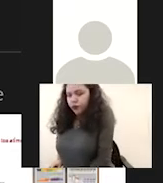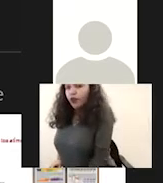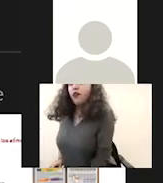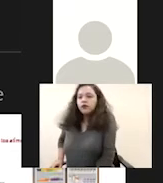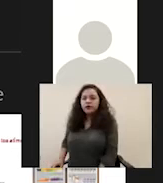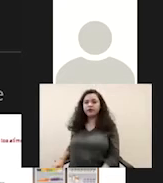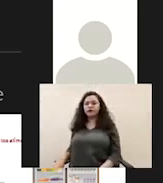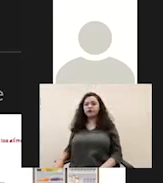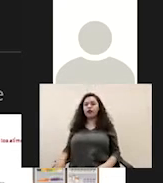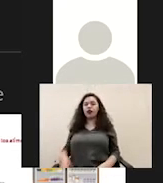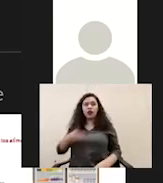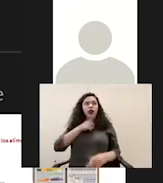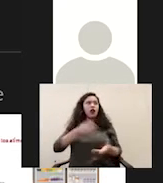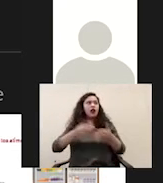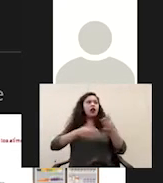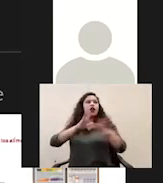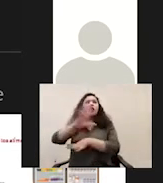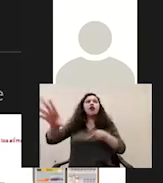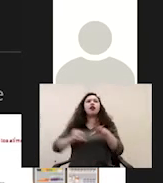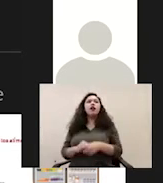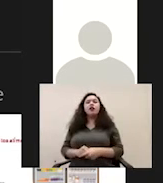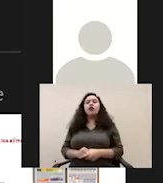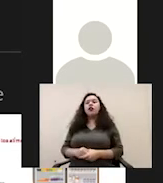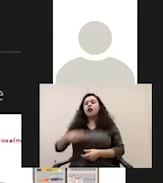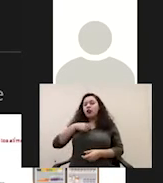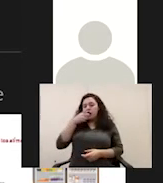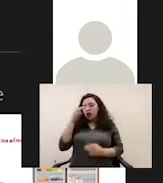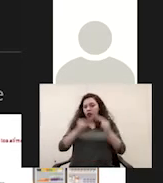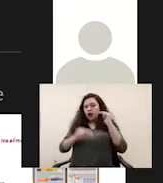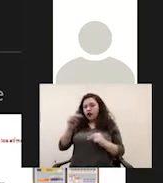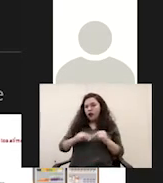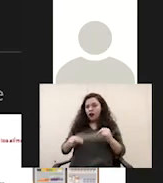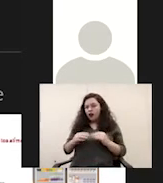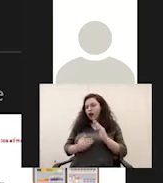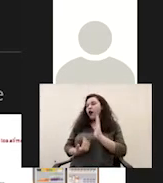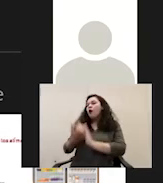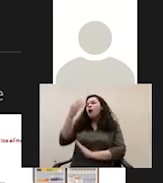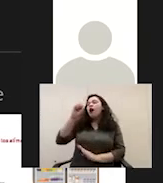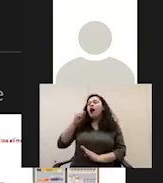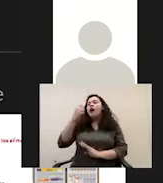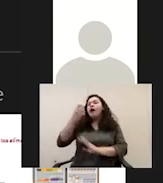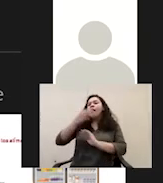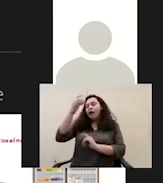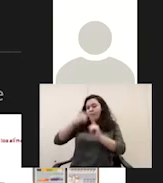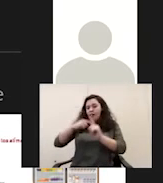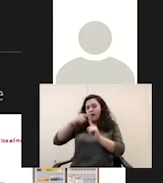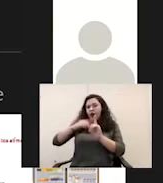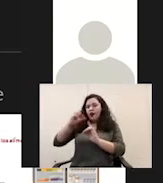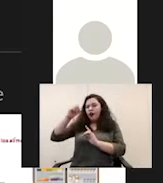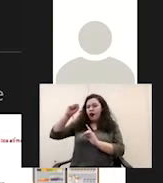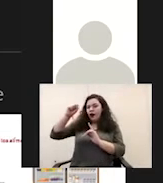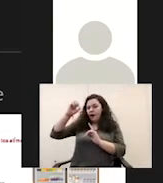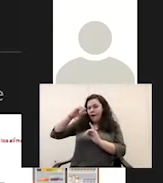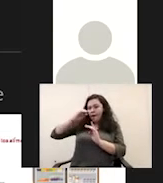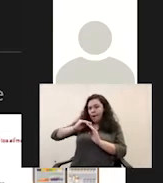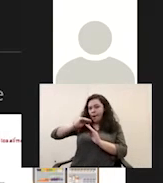Hay que cocinar completamente. Les hablaba acerca de las temperaturas mayores a 60 grados. Si ustedes mantienen la constante de 60 grados o más